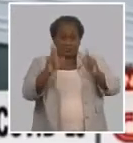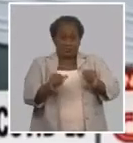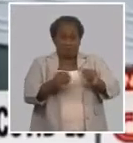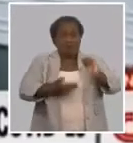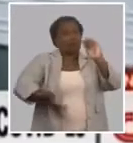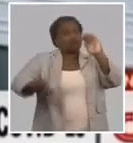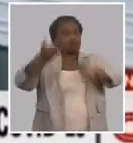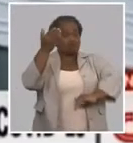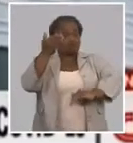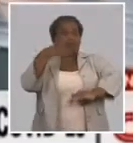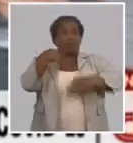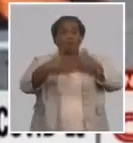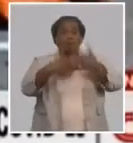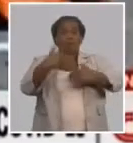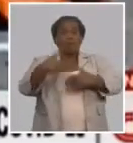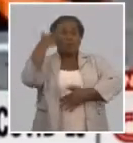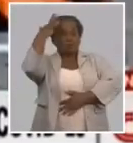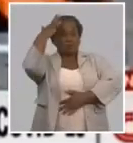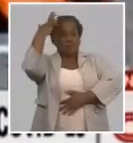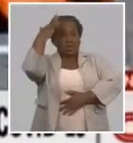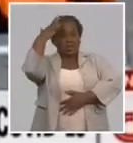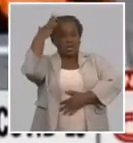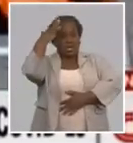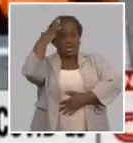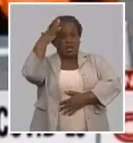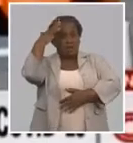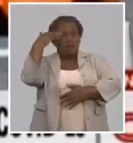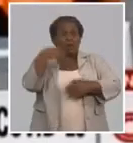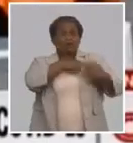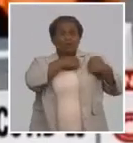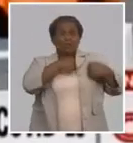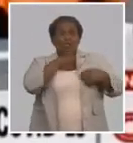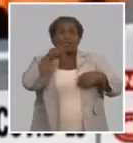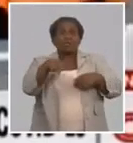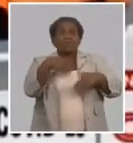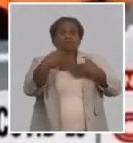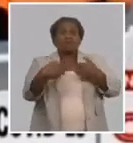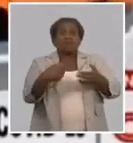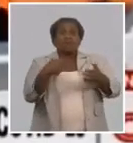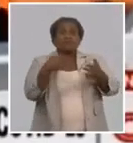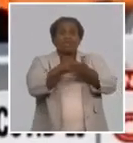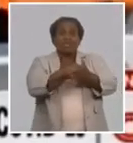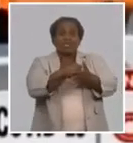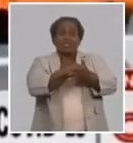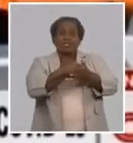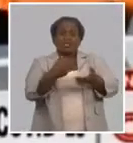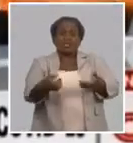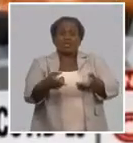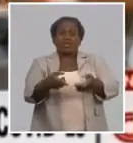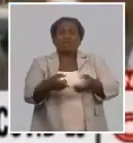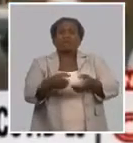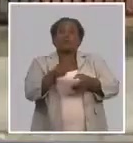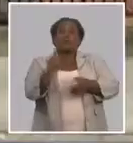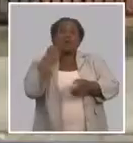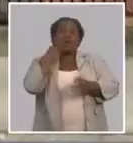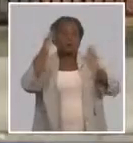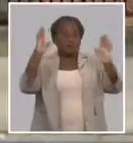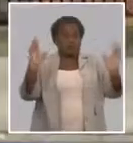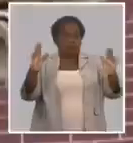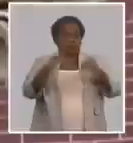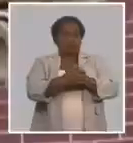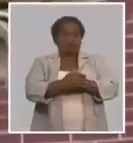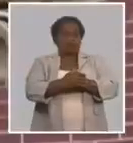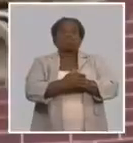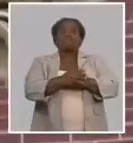muertes por problemas cerebrovasculares subsidios y accidentes automovilísticos en conjunto durante un año los